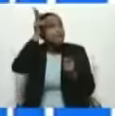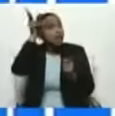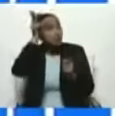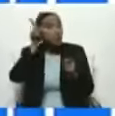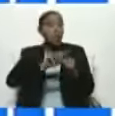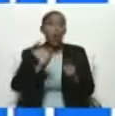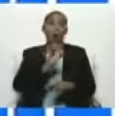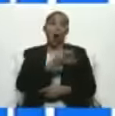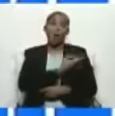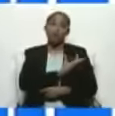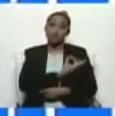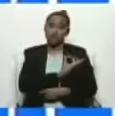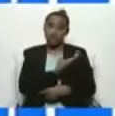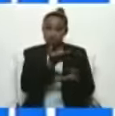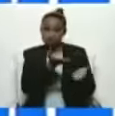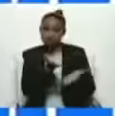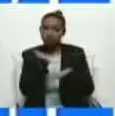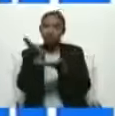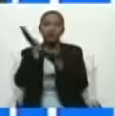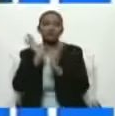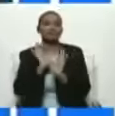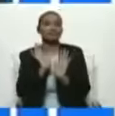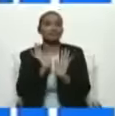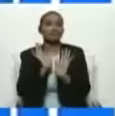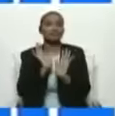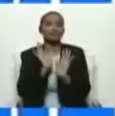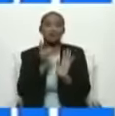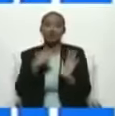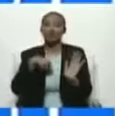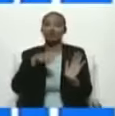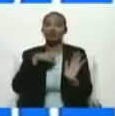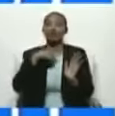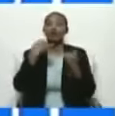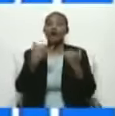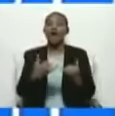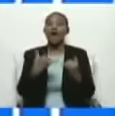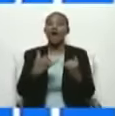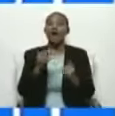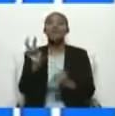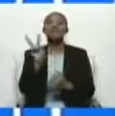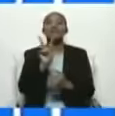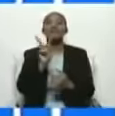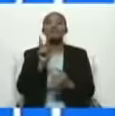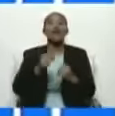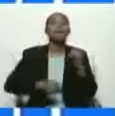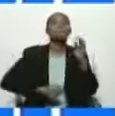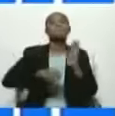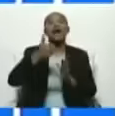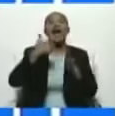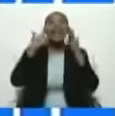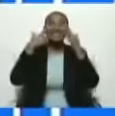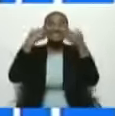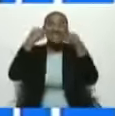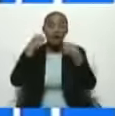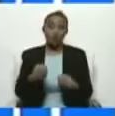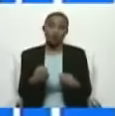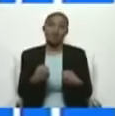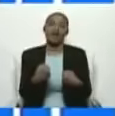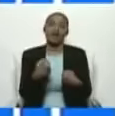Chile. Somos hoy por hoy el país más seguro del continente. Y eso es lo que la gente quiere.